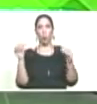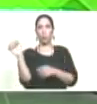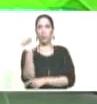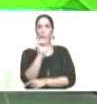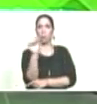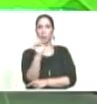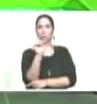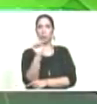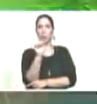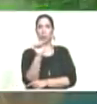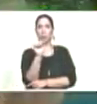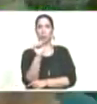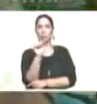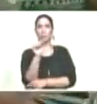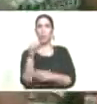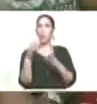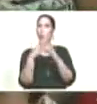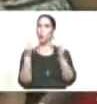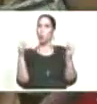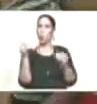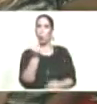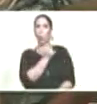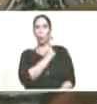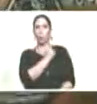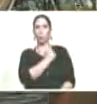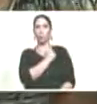transportistas, a todos los compatriotas.